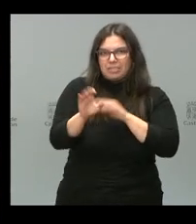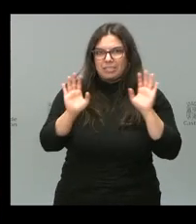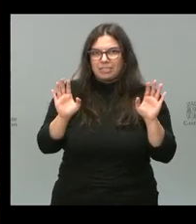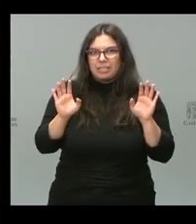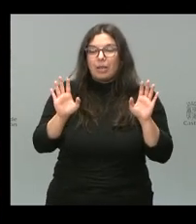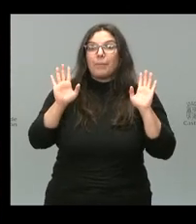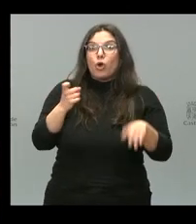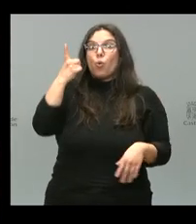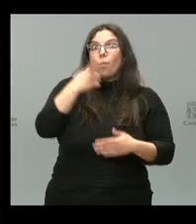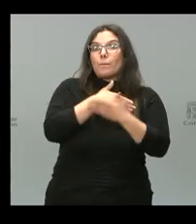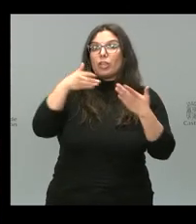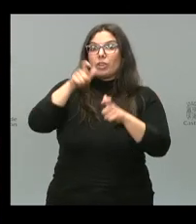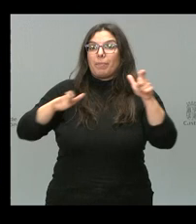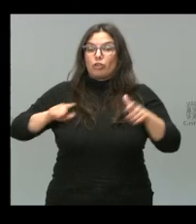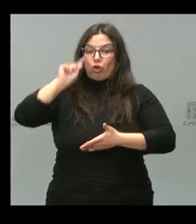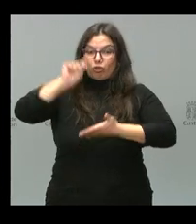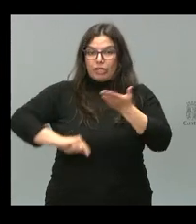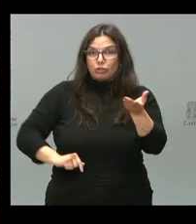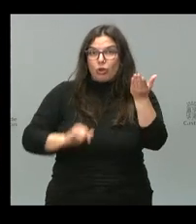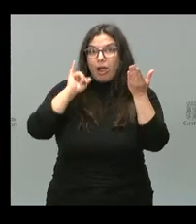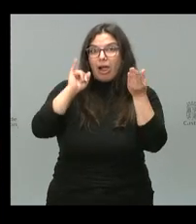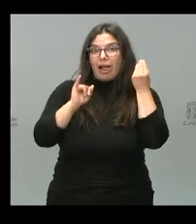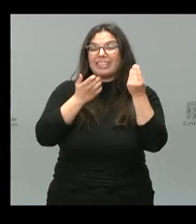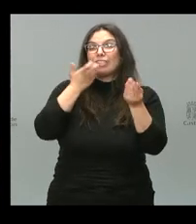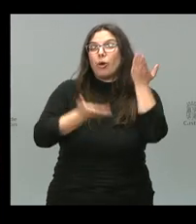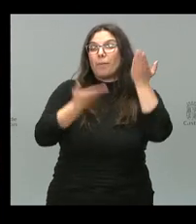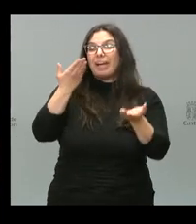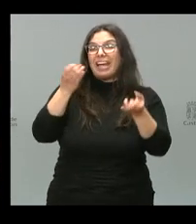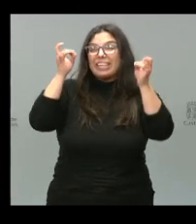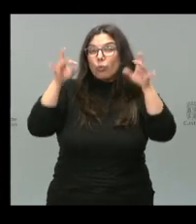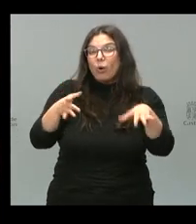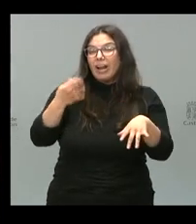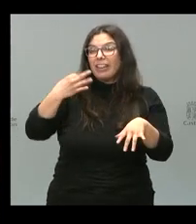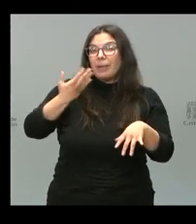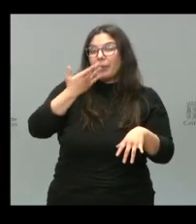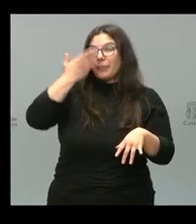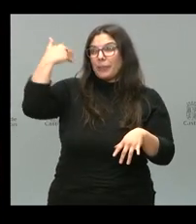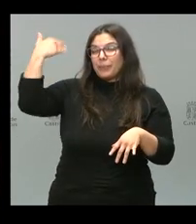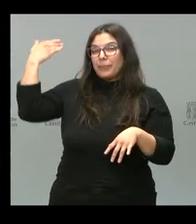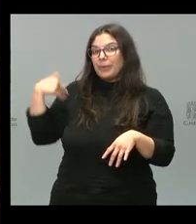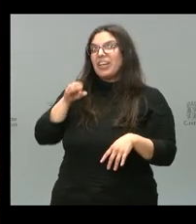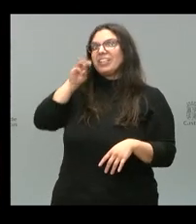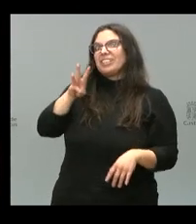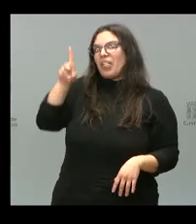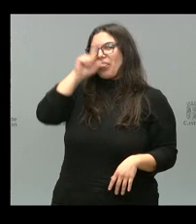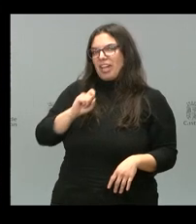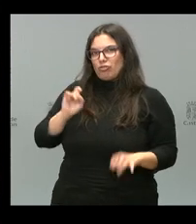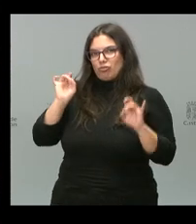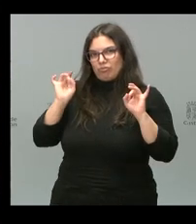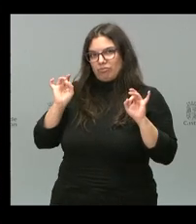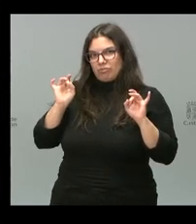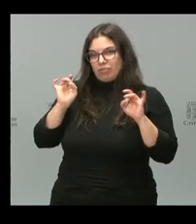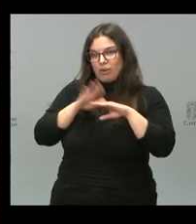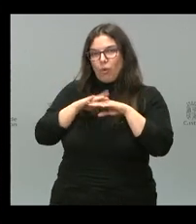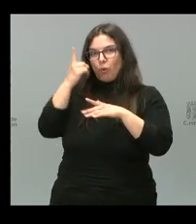de un millón de ocupados es decir habría que remontarse a 13 años atrás para que hubiera tanta gente trabajando en